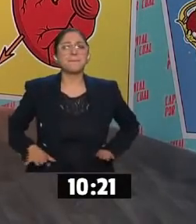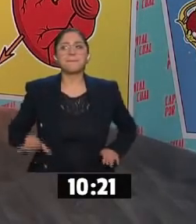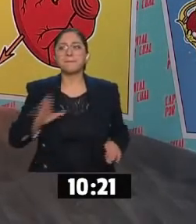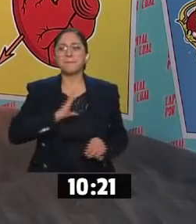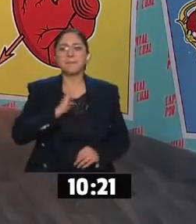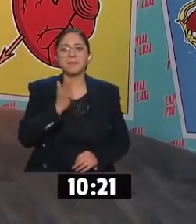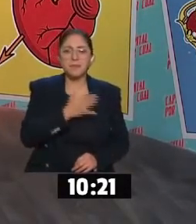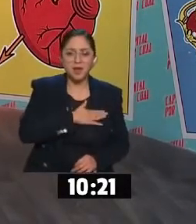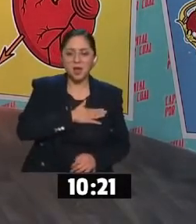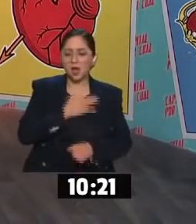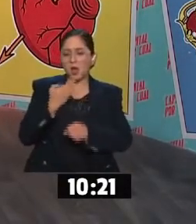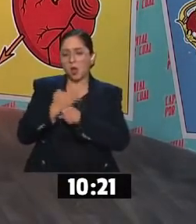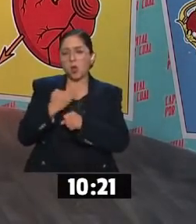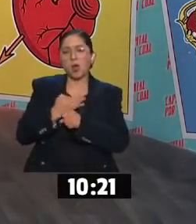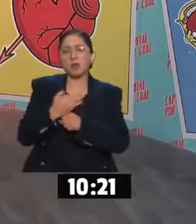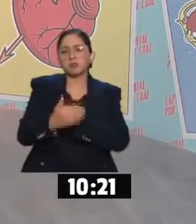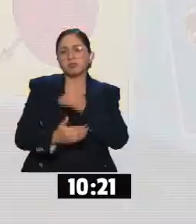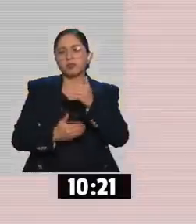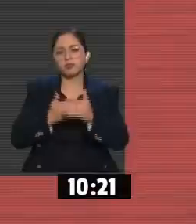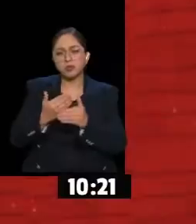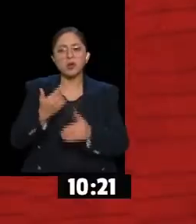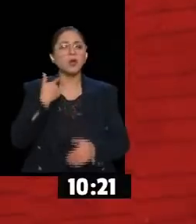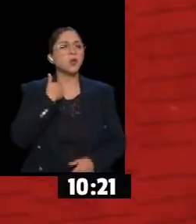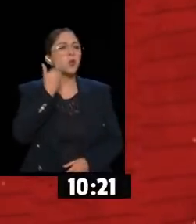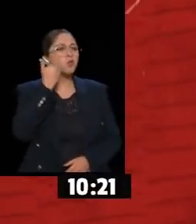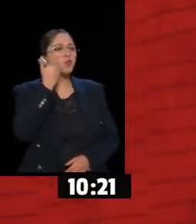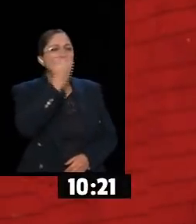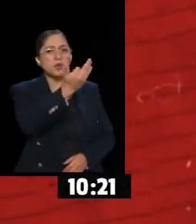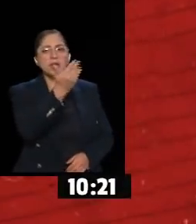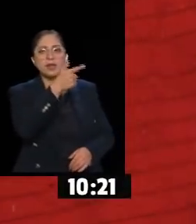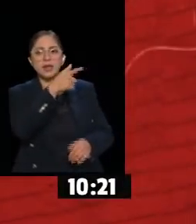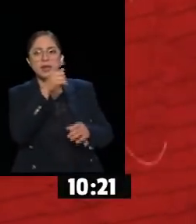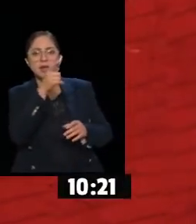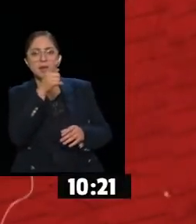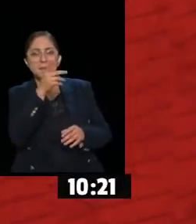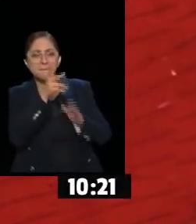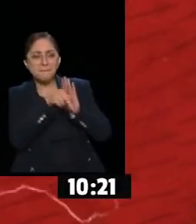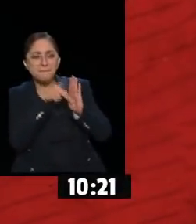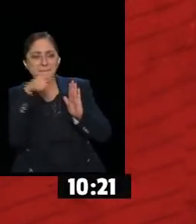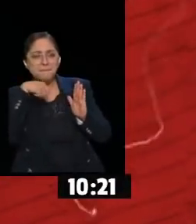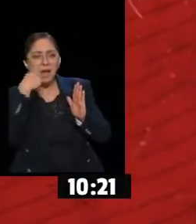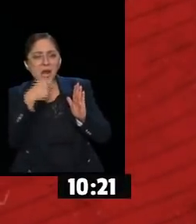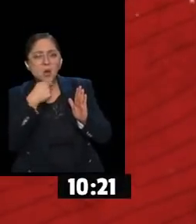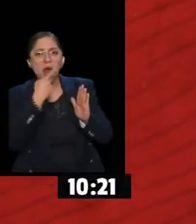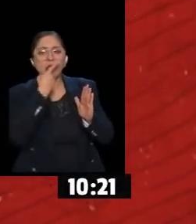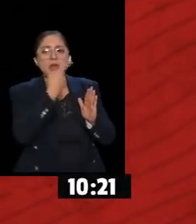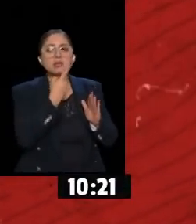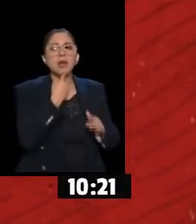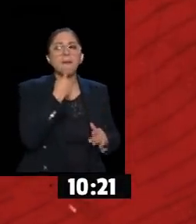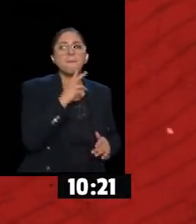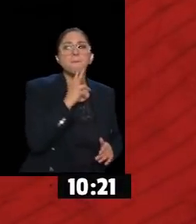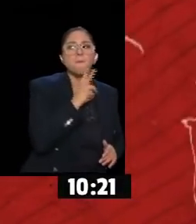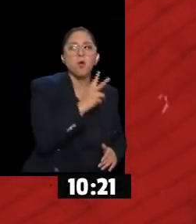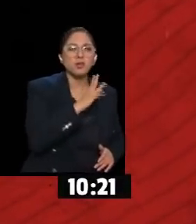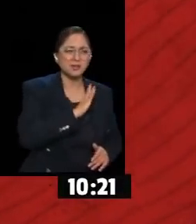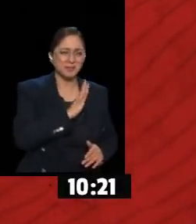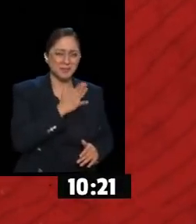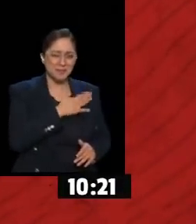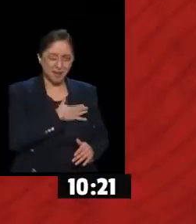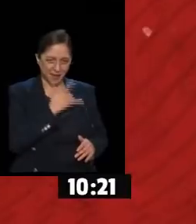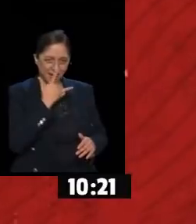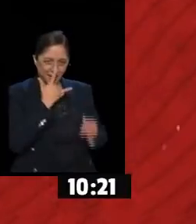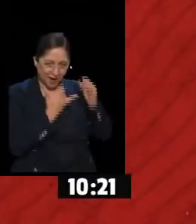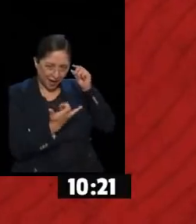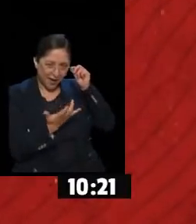hasta hoy día. De las que hablan así en las películas de... Espera, no debes hacerlo. ¿No? Es la voz así Algo como... así, sí.